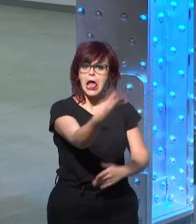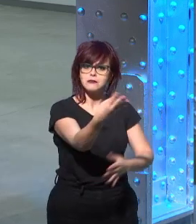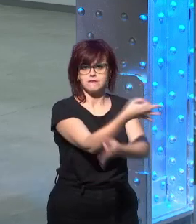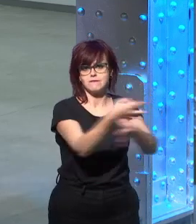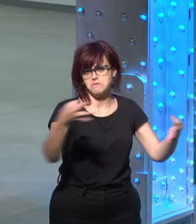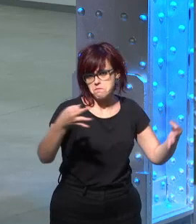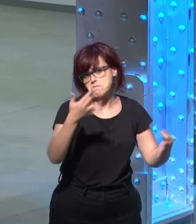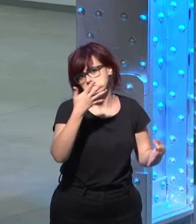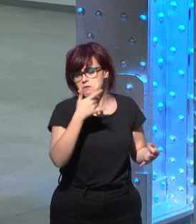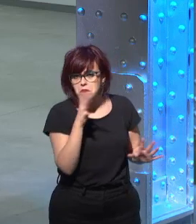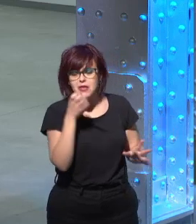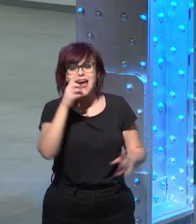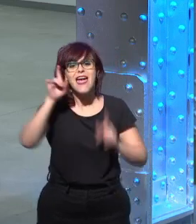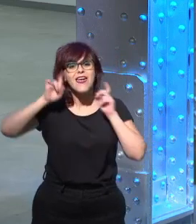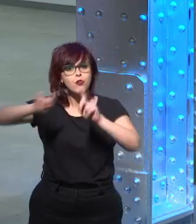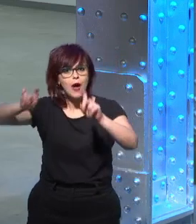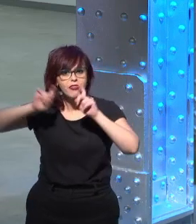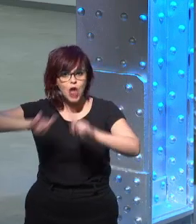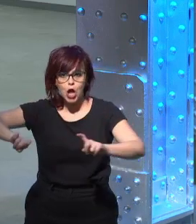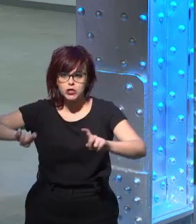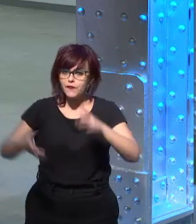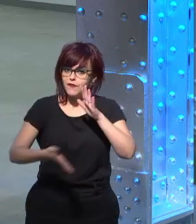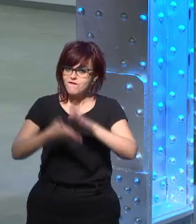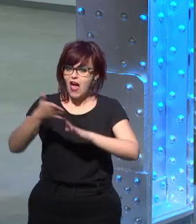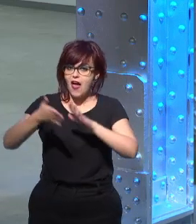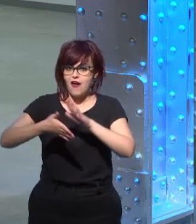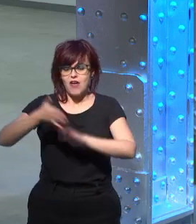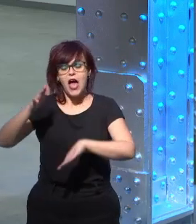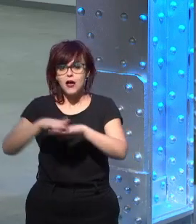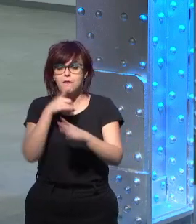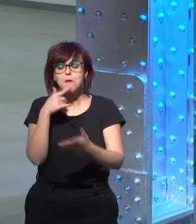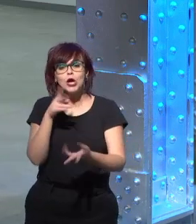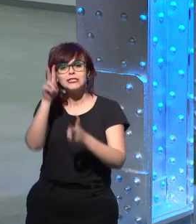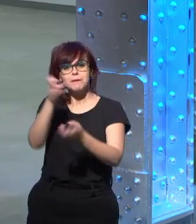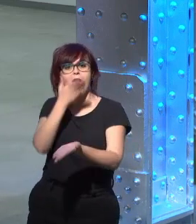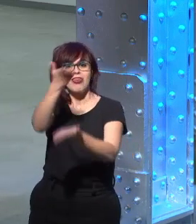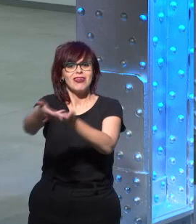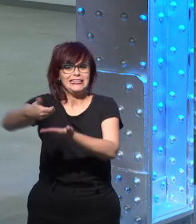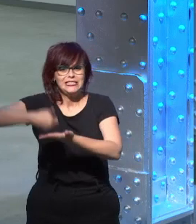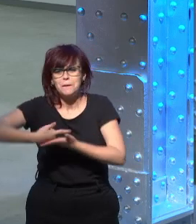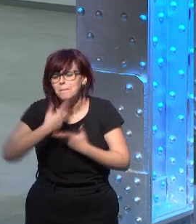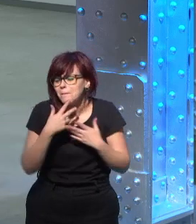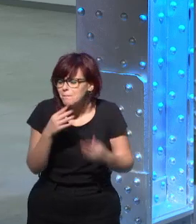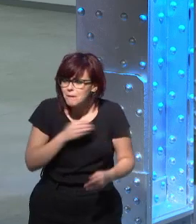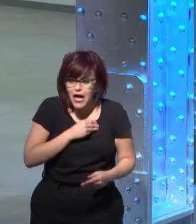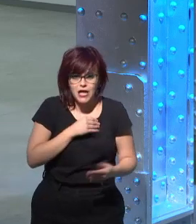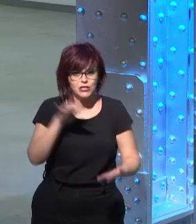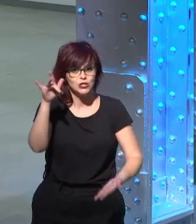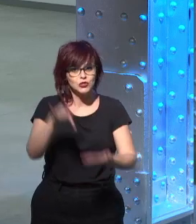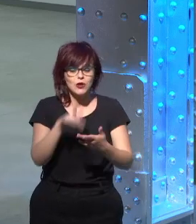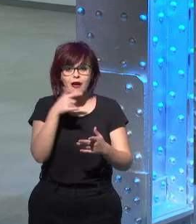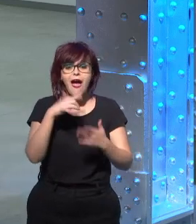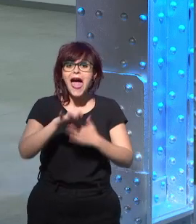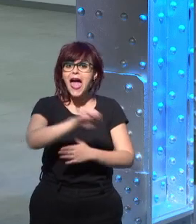lo deseable. En educación hay un gap creciente entre la oferta y la demanda. Es dramático cuando se dice